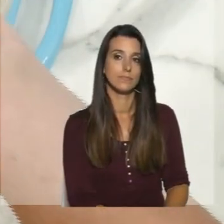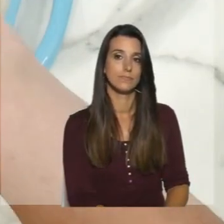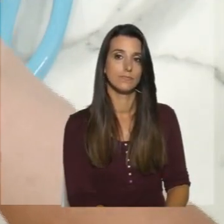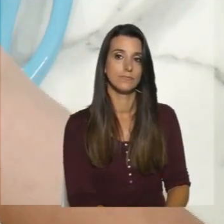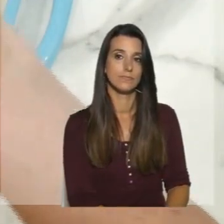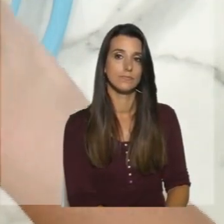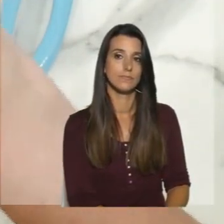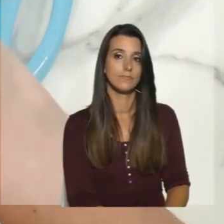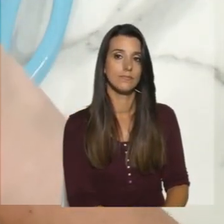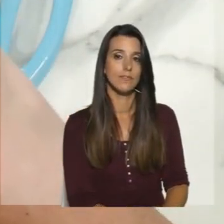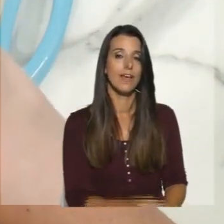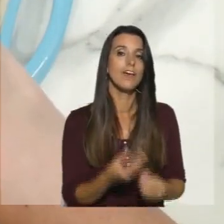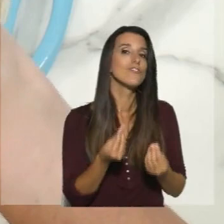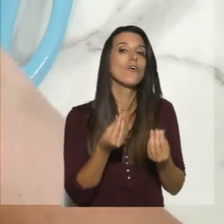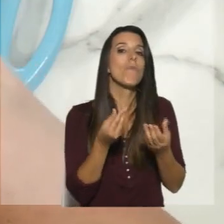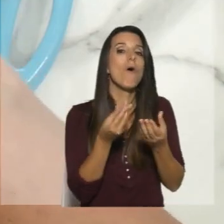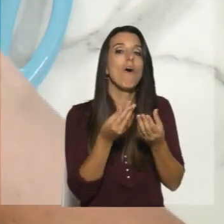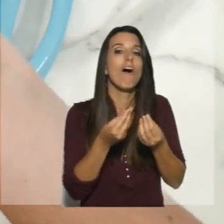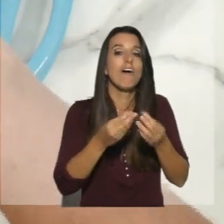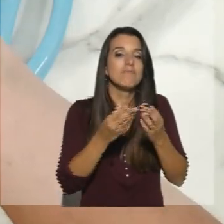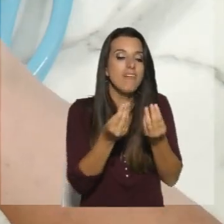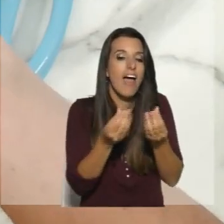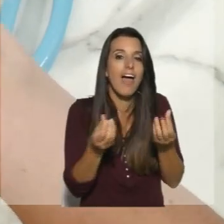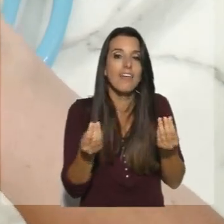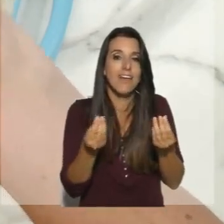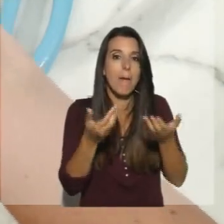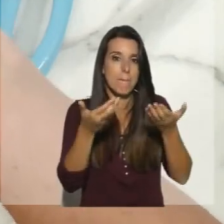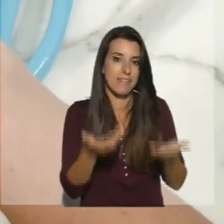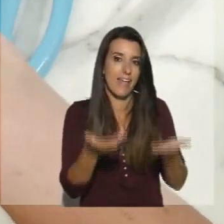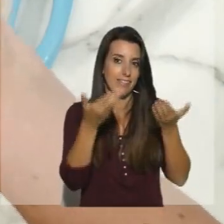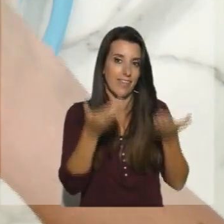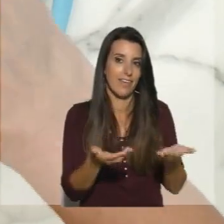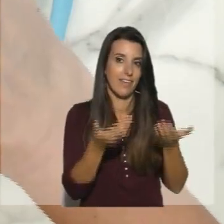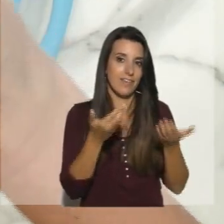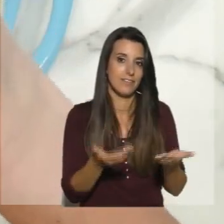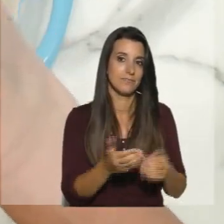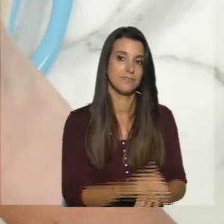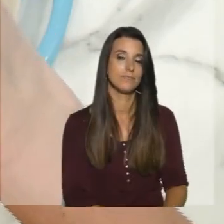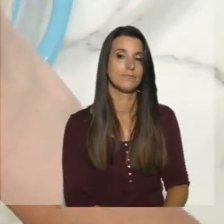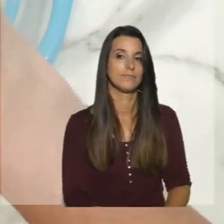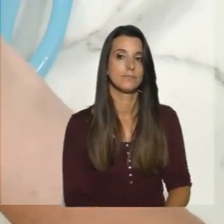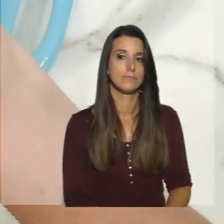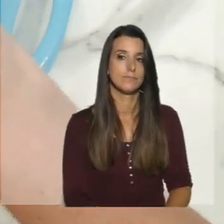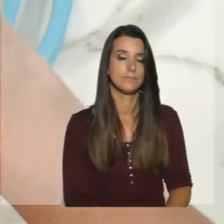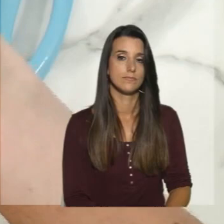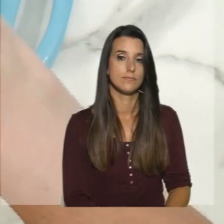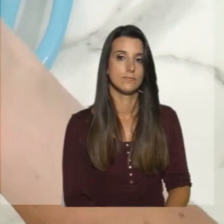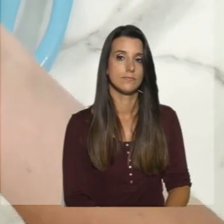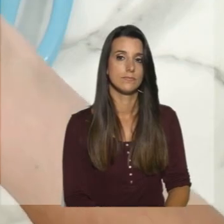Perfecto. Este es como una masa bastante densa. Espesa. Exacto. Y ahí lo vas a ir poniendo, muy bien.